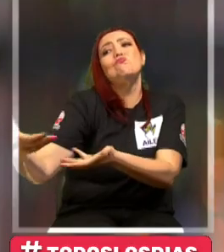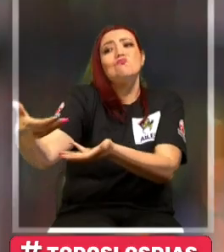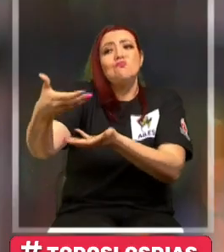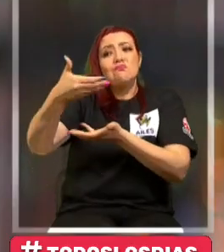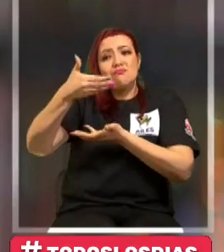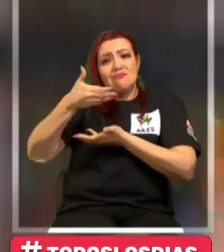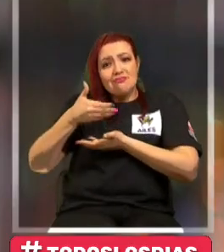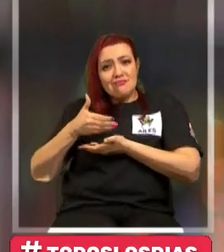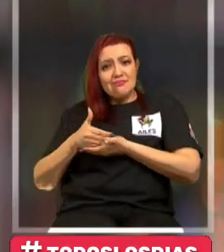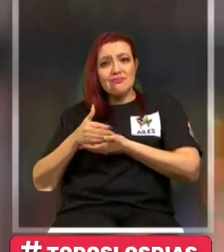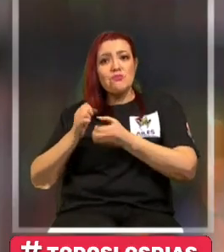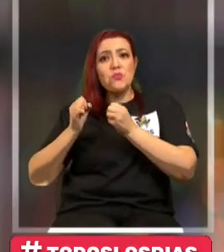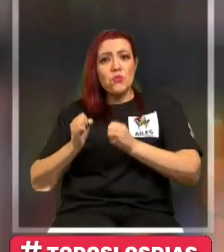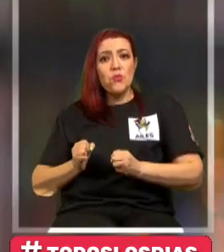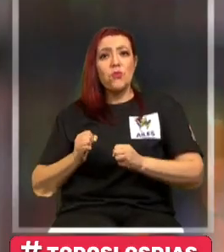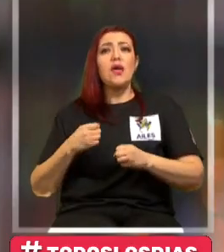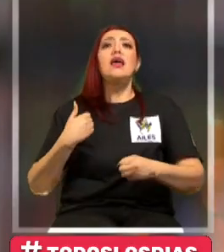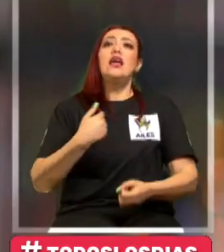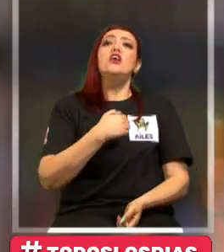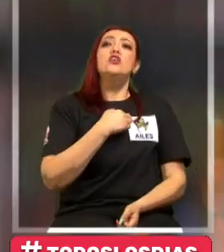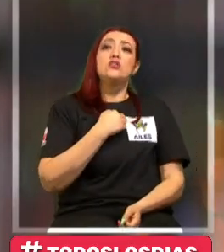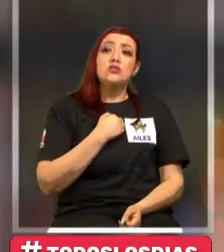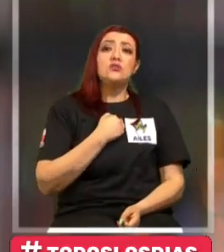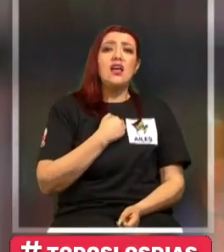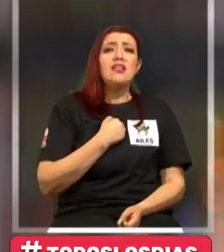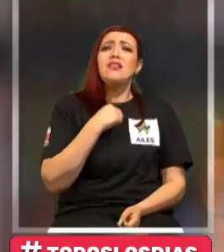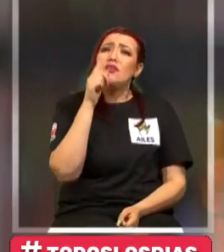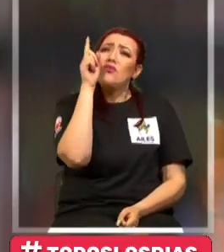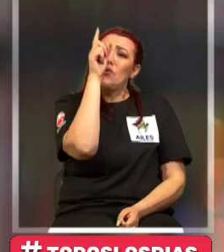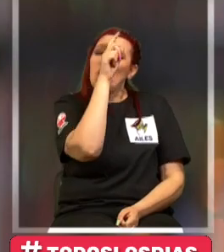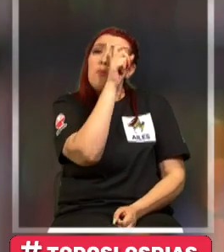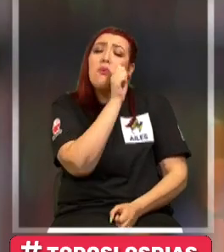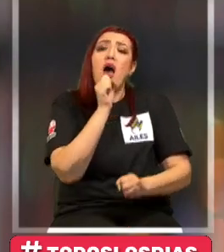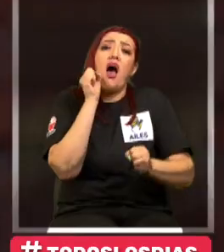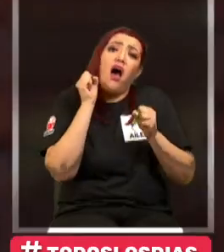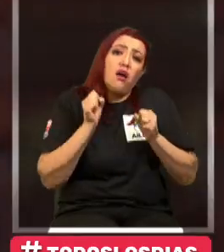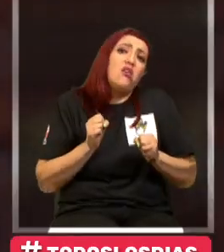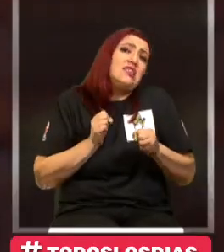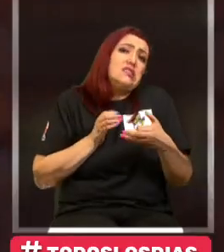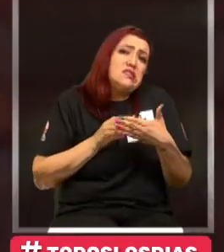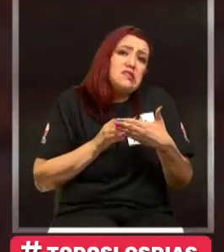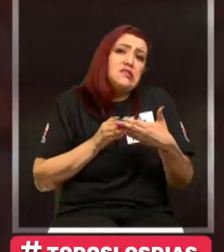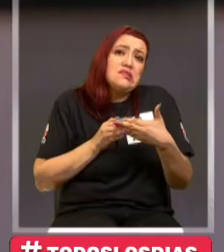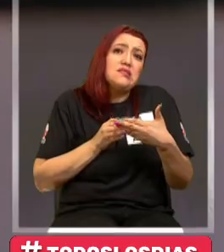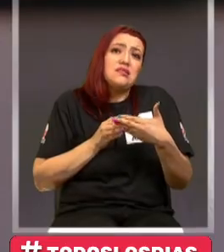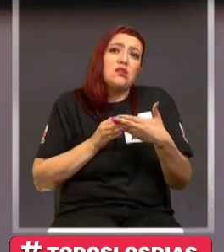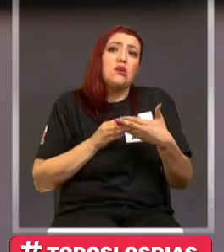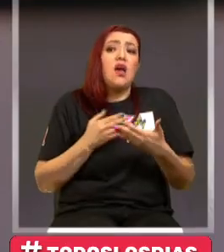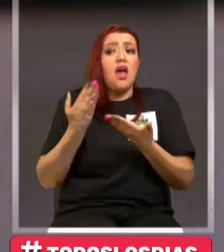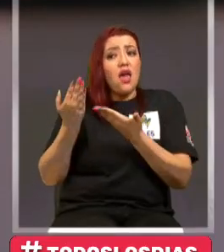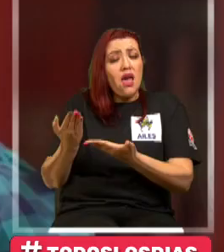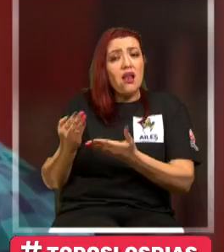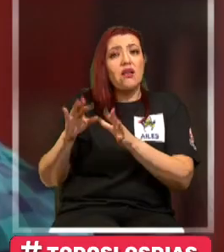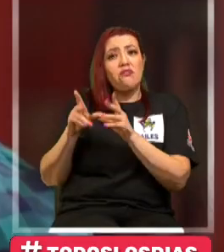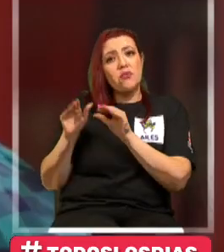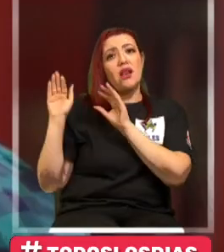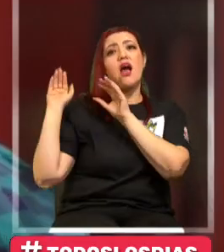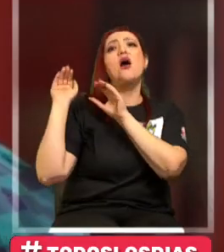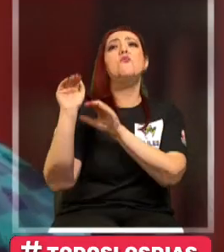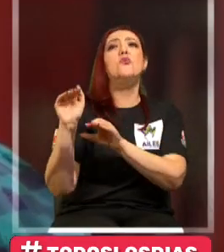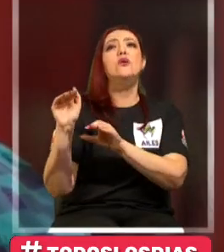a día. Y que siempre sienta que a pesar de las dificultades que podamos tener en el camino, él tiene una familia que lo apoya.